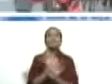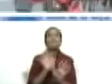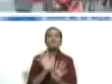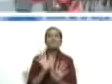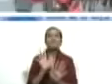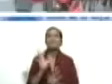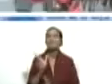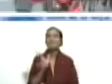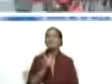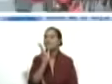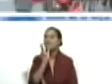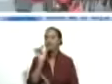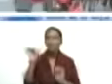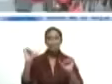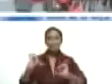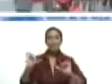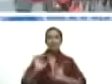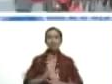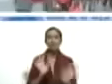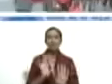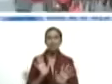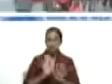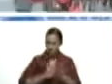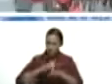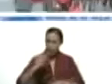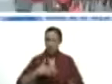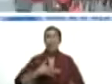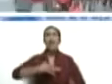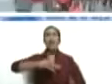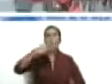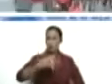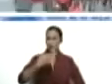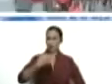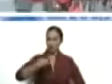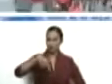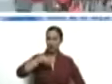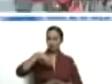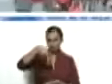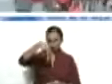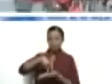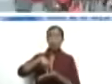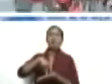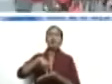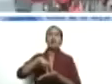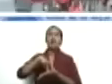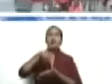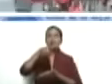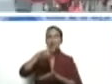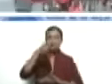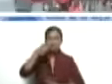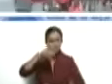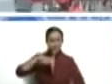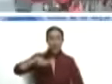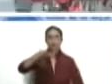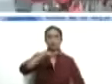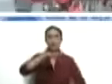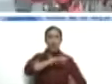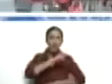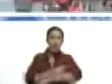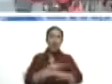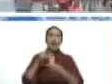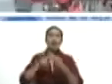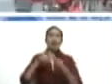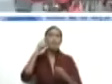moriqueta, porque el auténtico, el original, está aquí presente, y es el pueblo de Venezuela, es Bolívar,